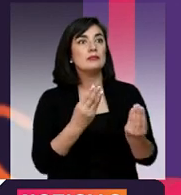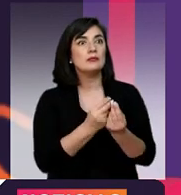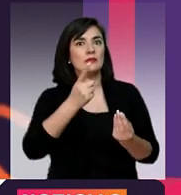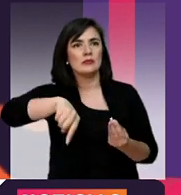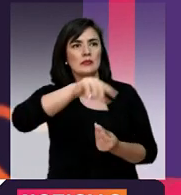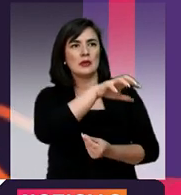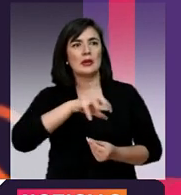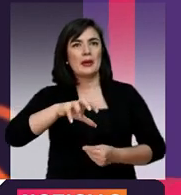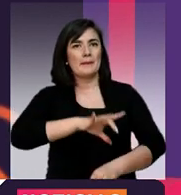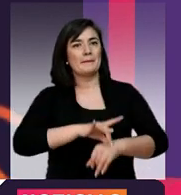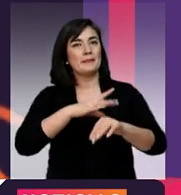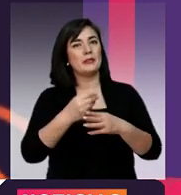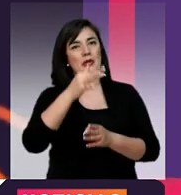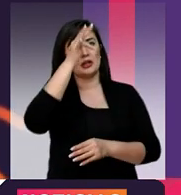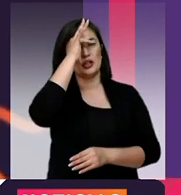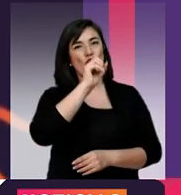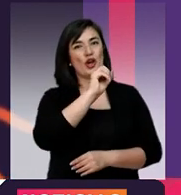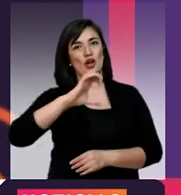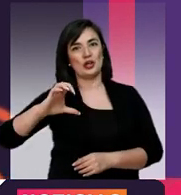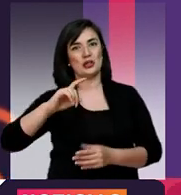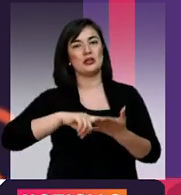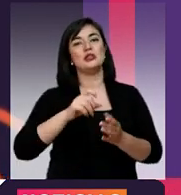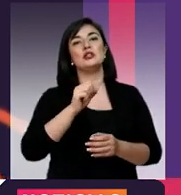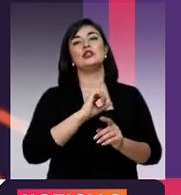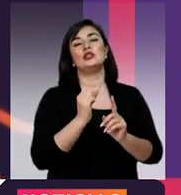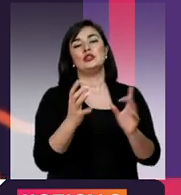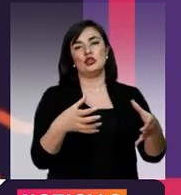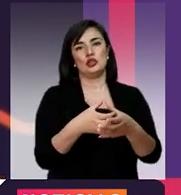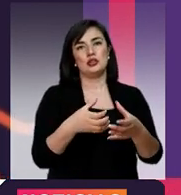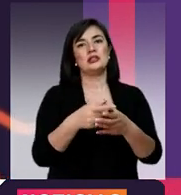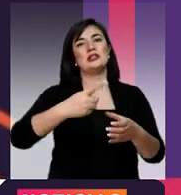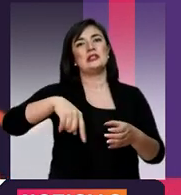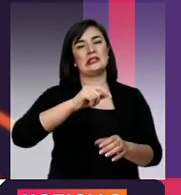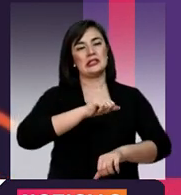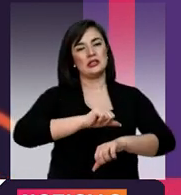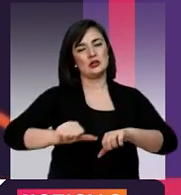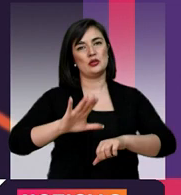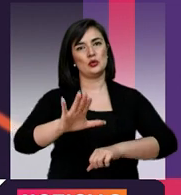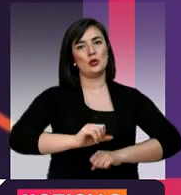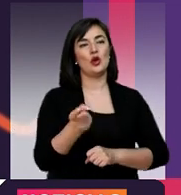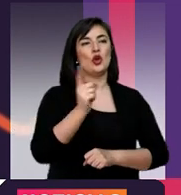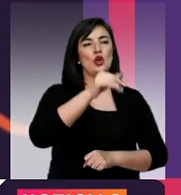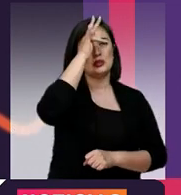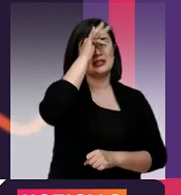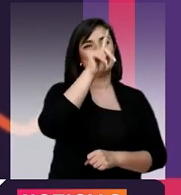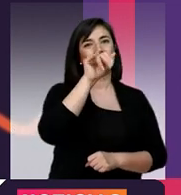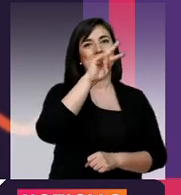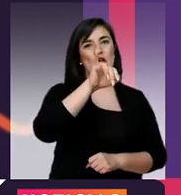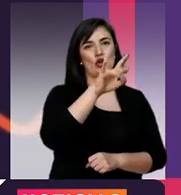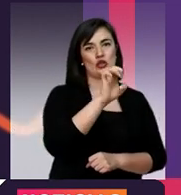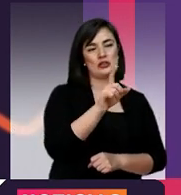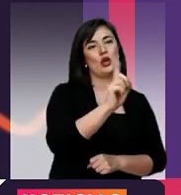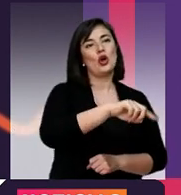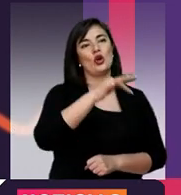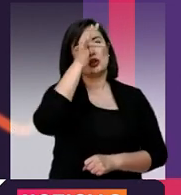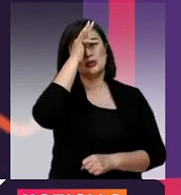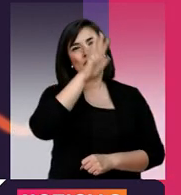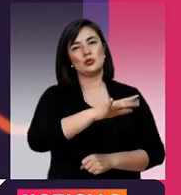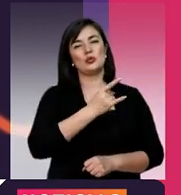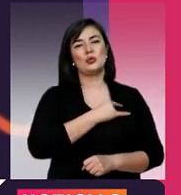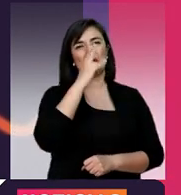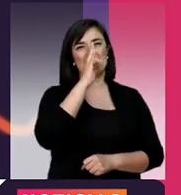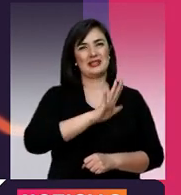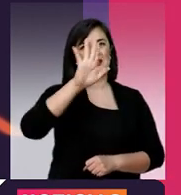médicos Clínica del Occidente, Sociedad de Cirugía de Bogotá, Hospital San José, Hospital Universitario Nacional de